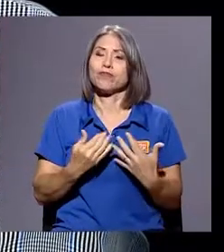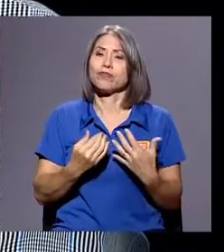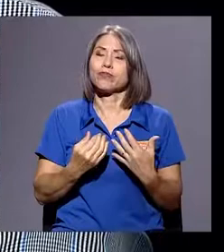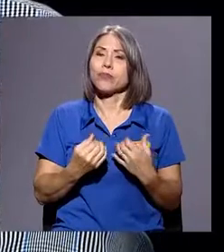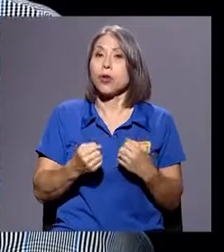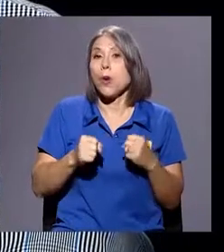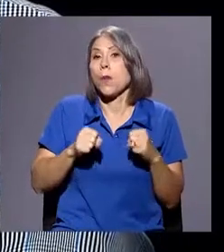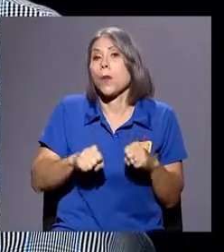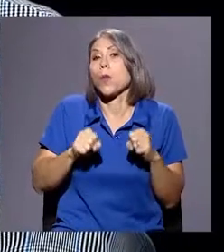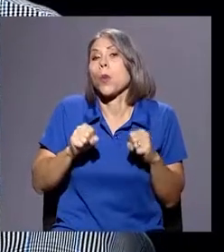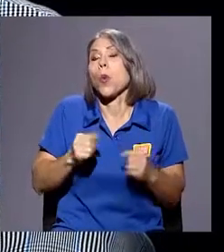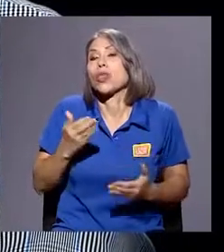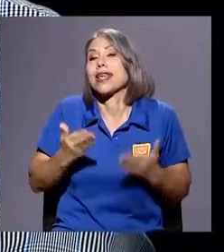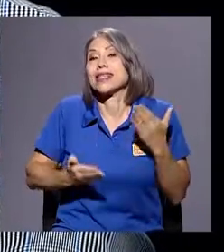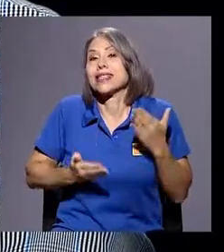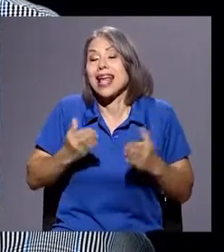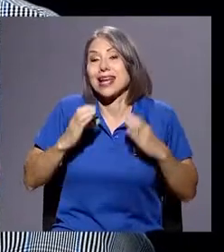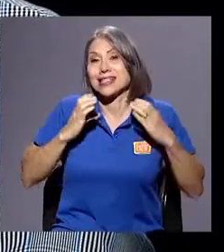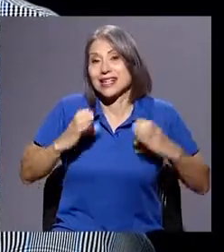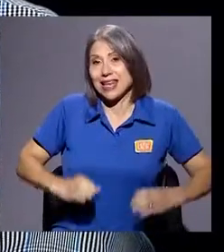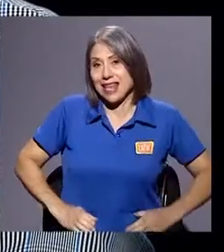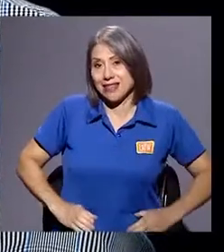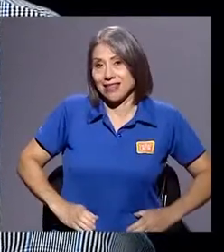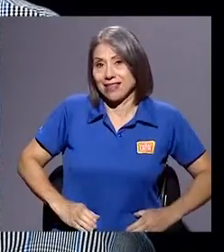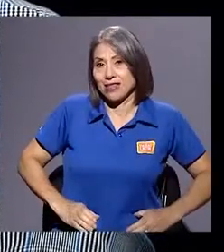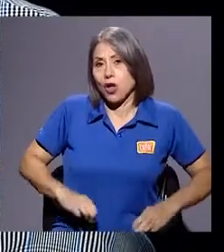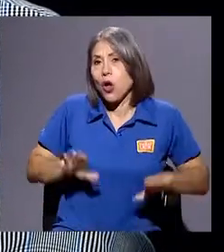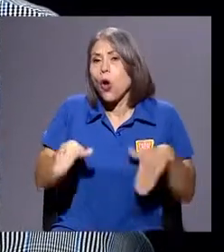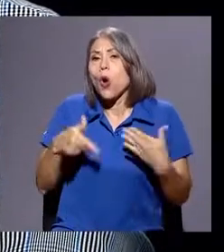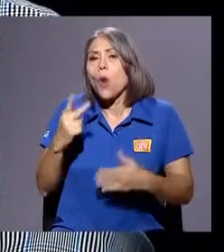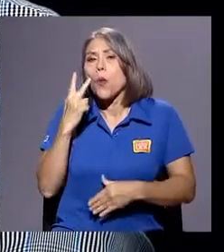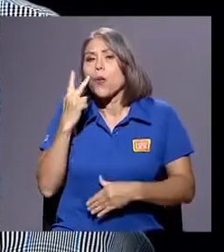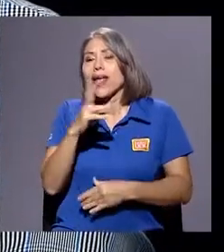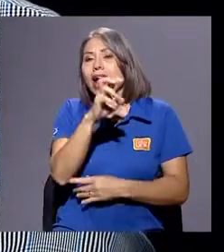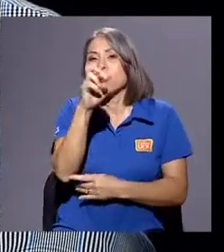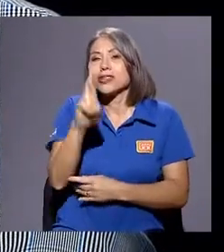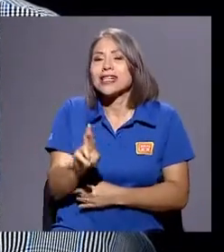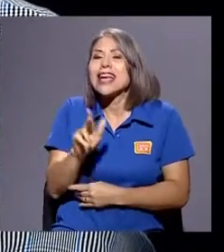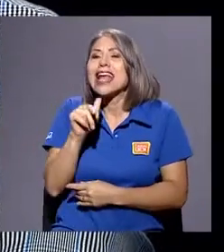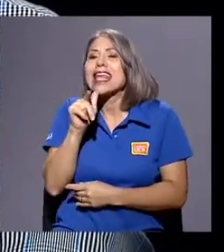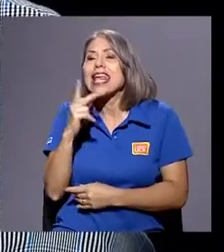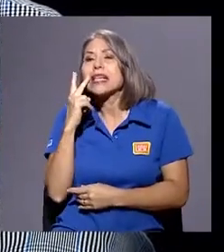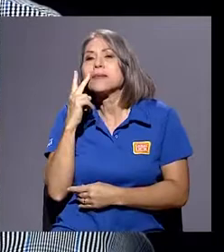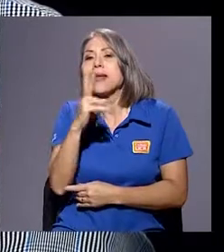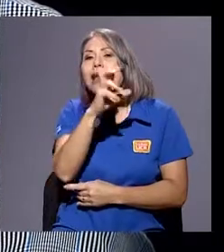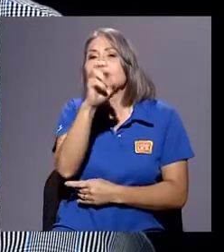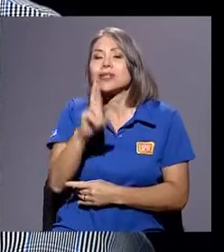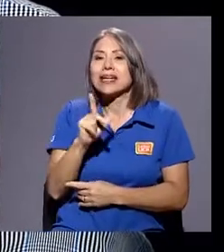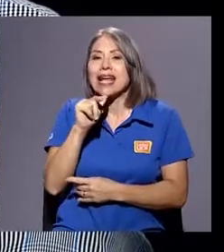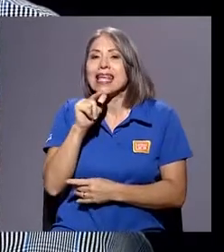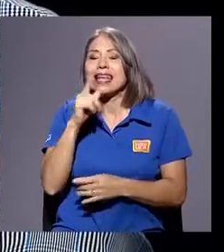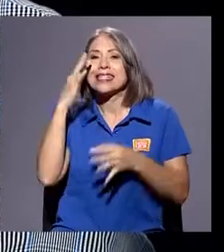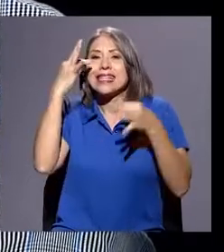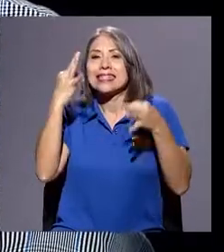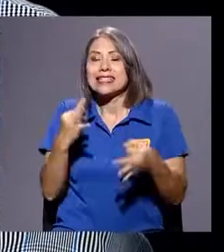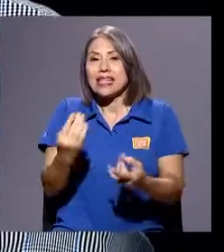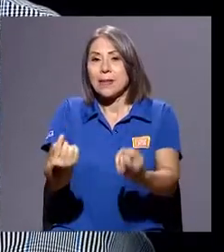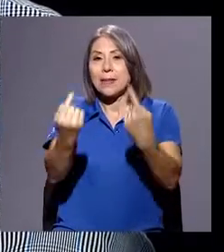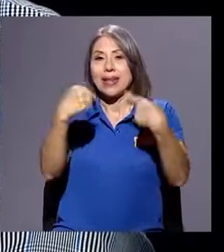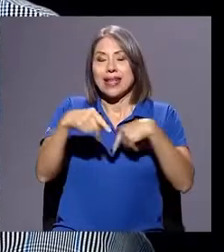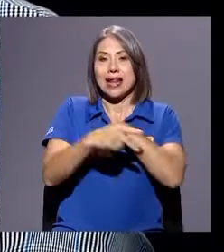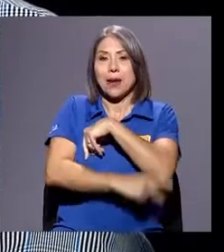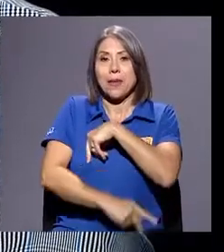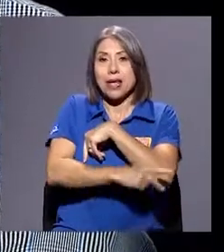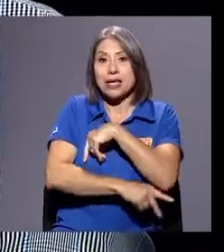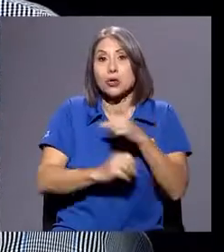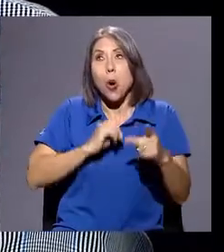potenciales clientes. ¿Cómo ven a Costa Rica? ¿Quiénes son los que vuelven a ver a Costa Rica? ¿Quiénes deciden venir al país o al menos lo toman